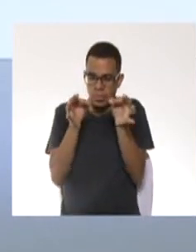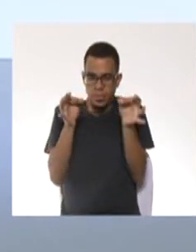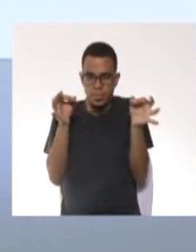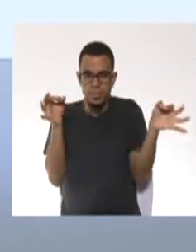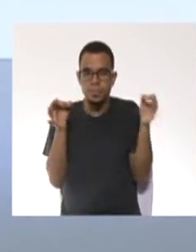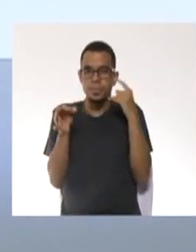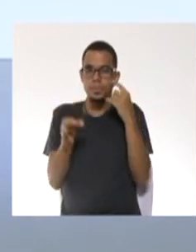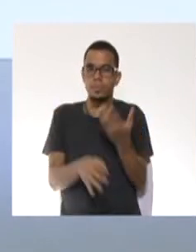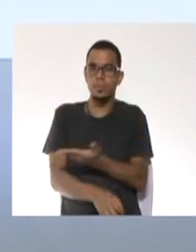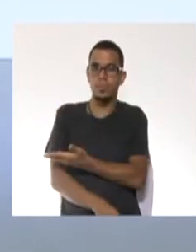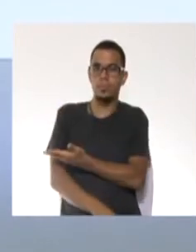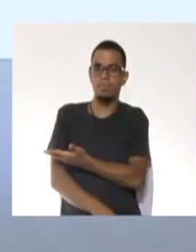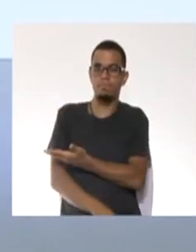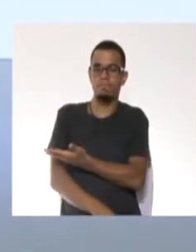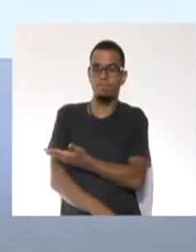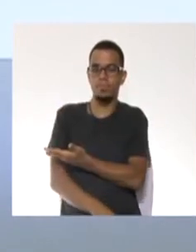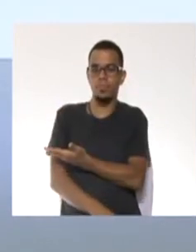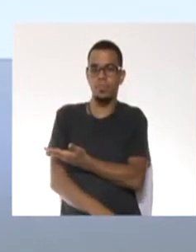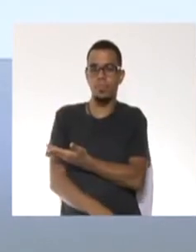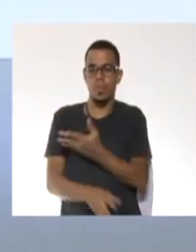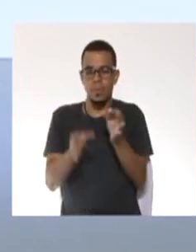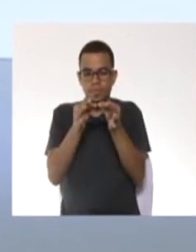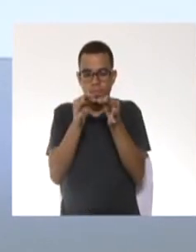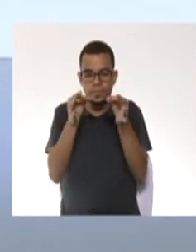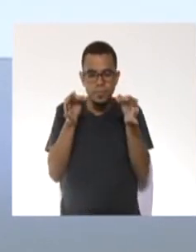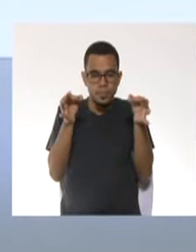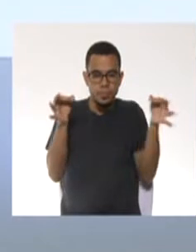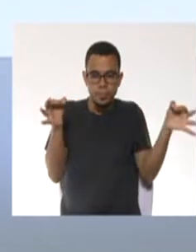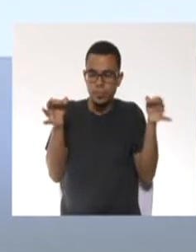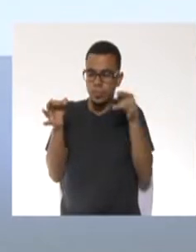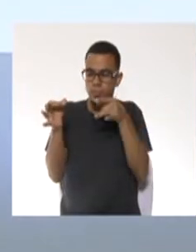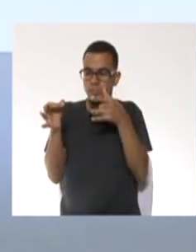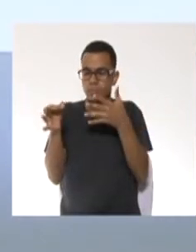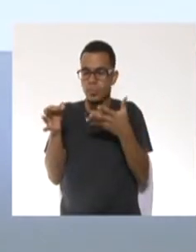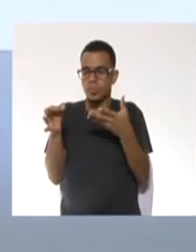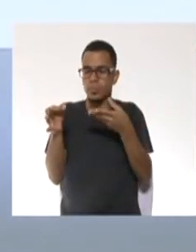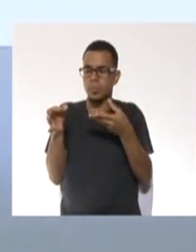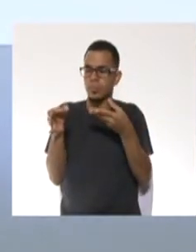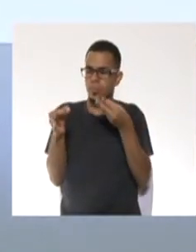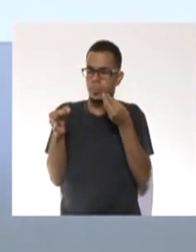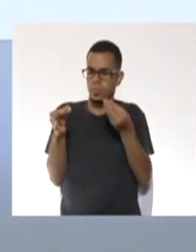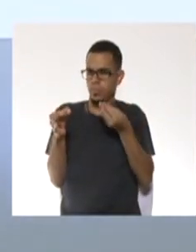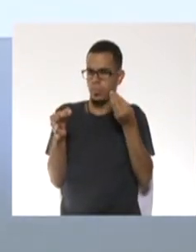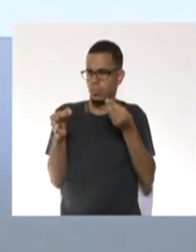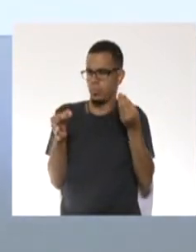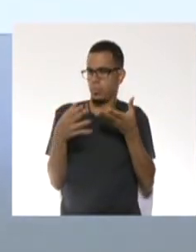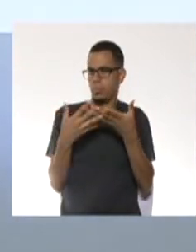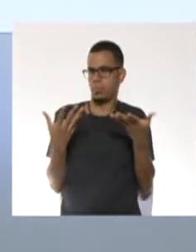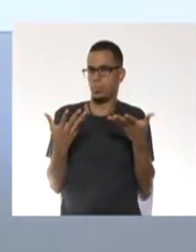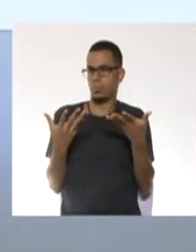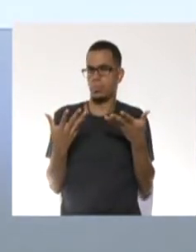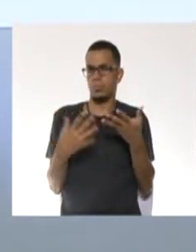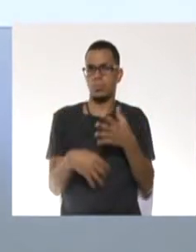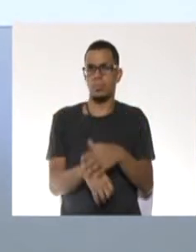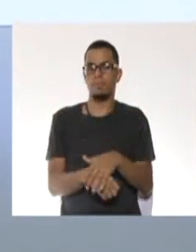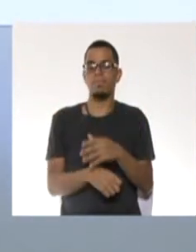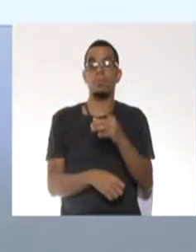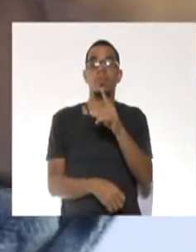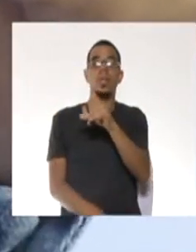metro, ¿ok? Acá tenemos 1 metro, como lo indica acá, 100